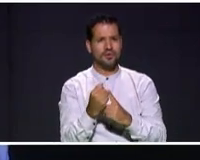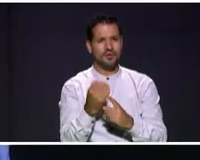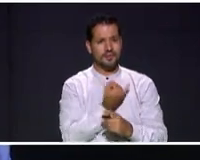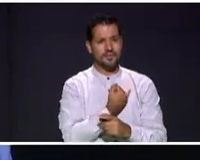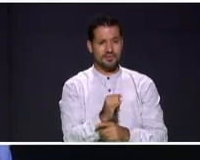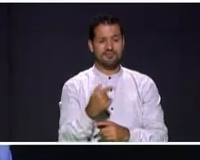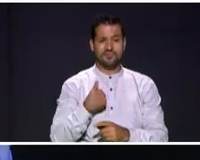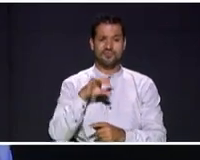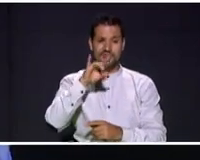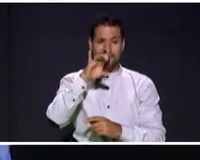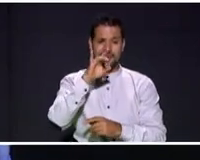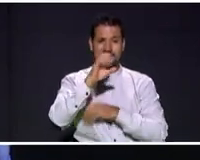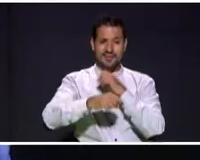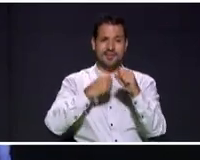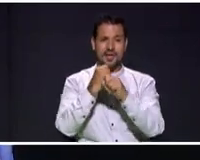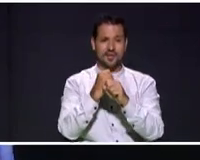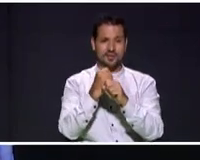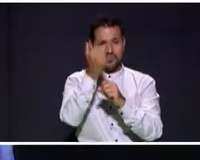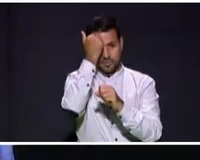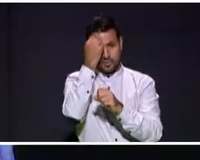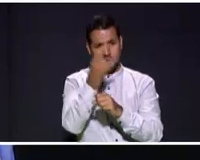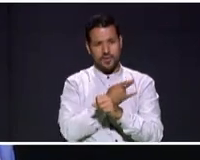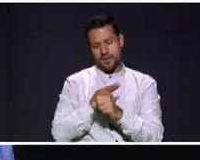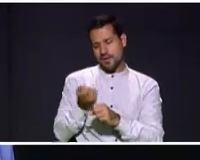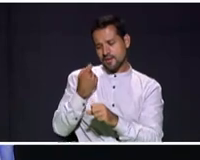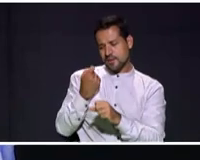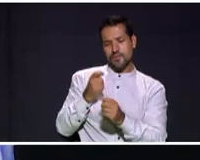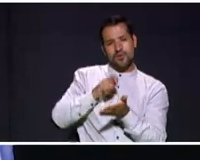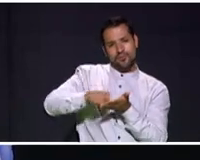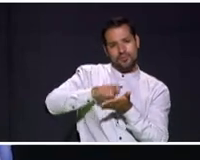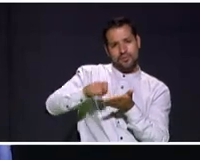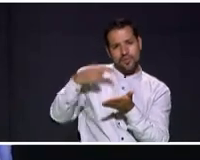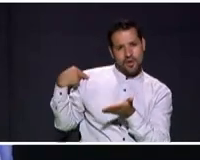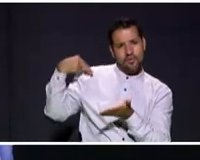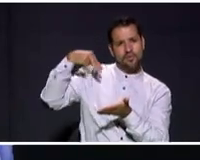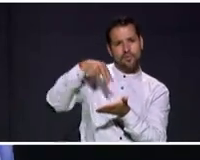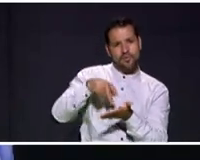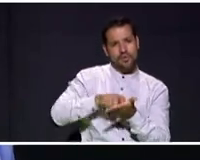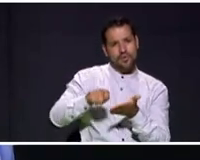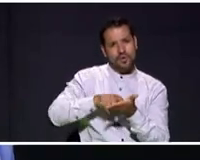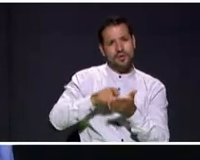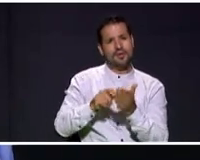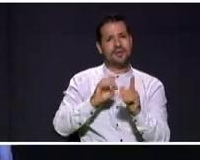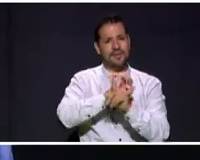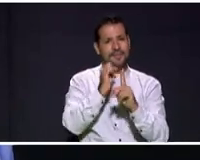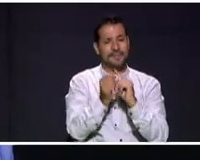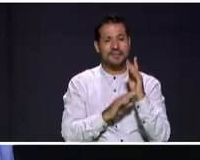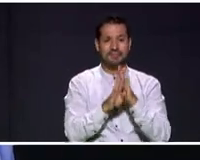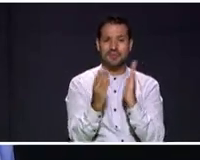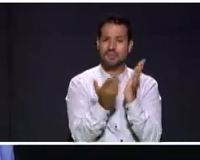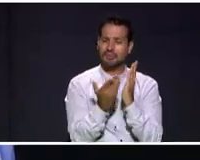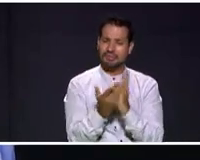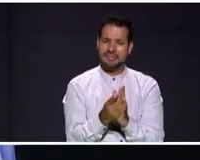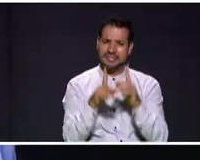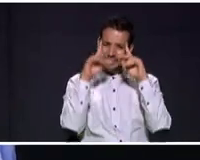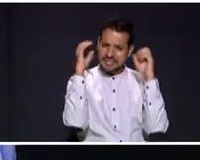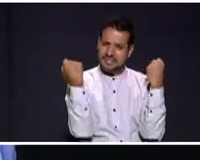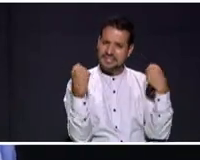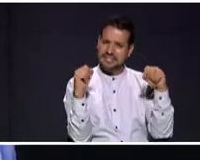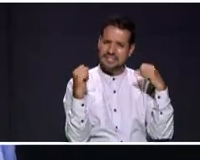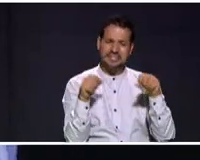15 años universitario acabo de escribir un libro sobre emprendimiento y educacional que llegue a una conclusión bastante preocupante nuestro